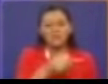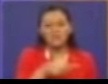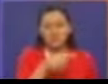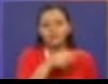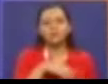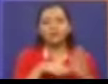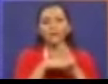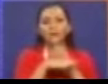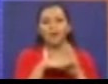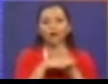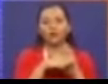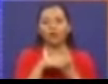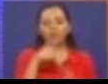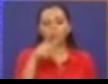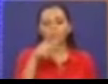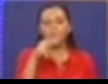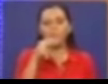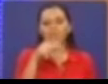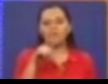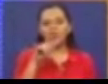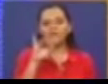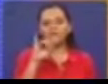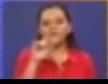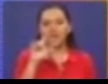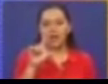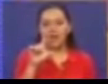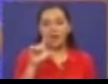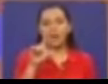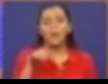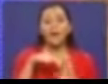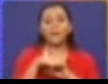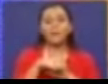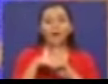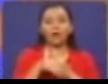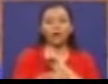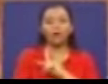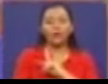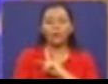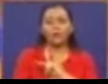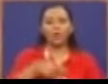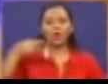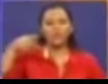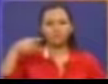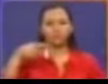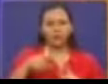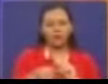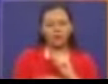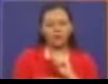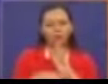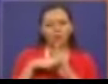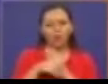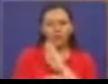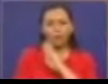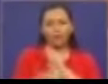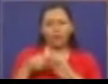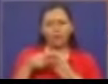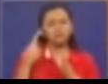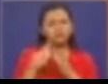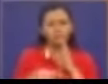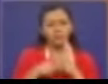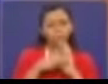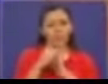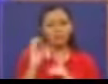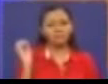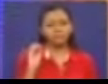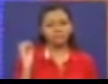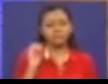banquero Peñafiel, del Banco del Progreso, que quebró y quebró al país, quebró a los depositantes, nunca pagó